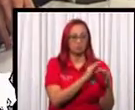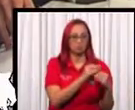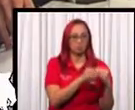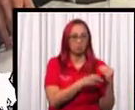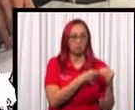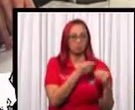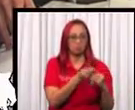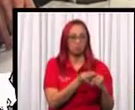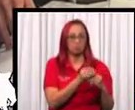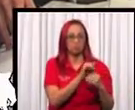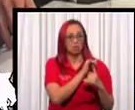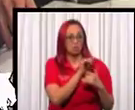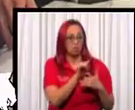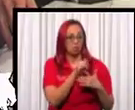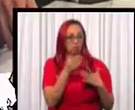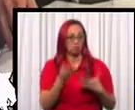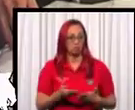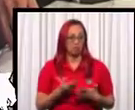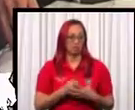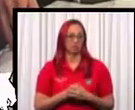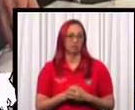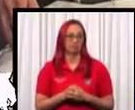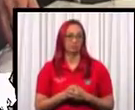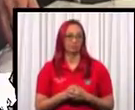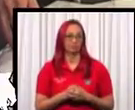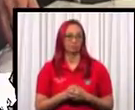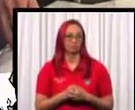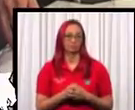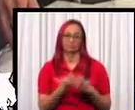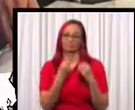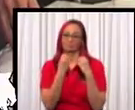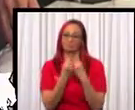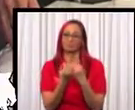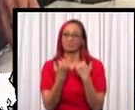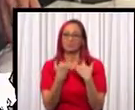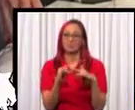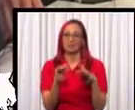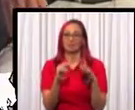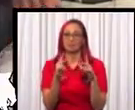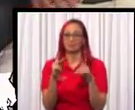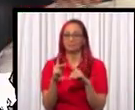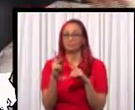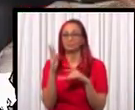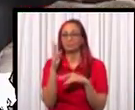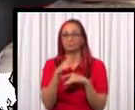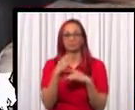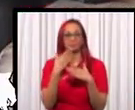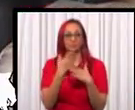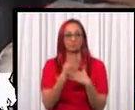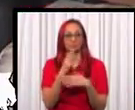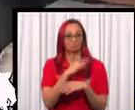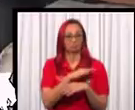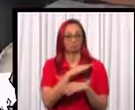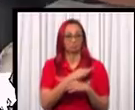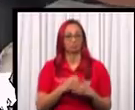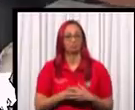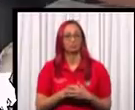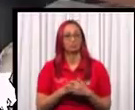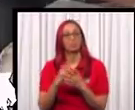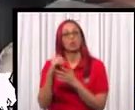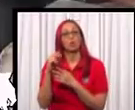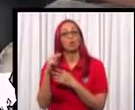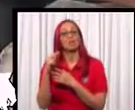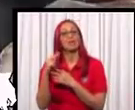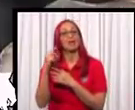los industriales. Y puña, y a los consumidores nunca nos vamos a ver beneficiados. Con arroz ahora piensa,